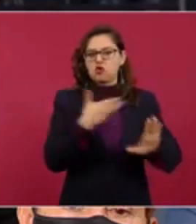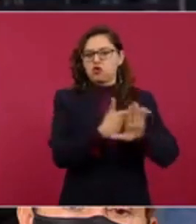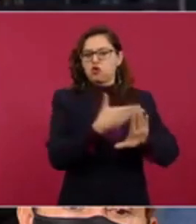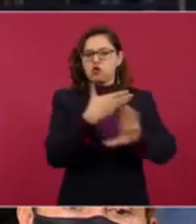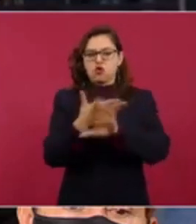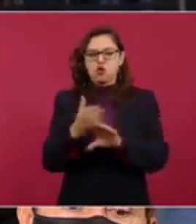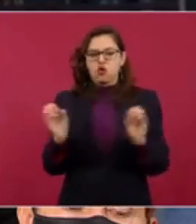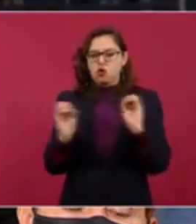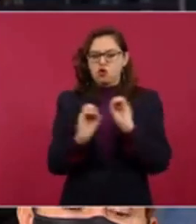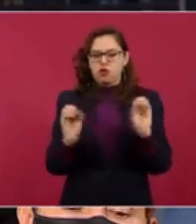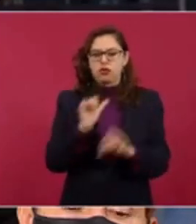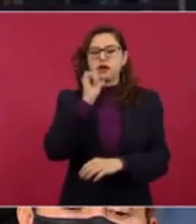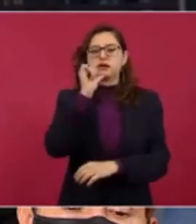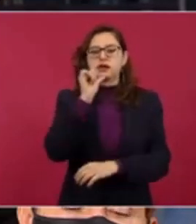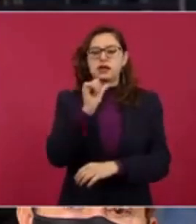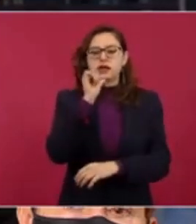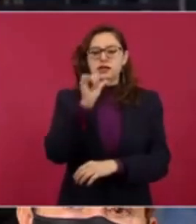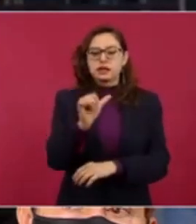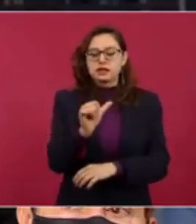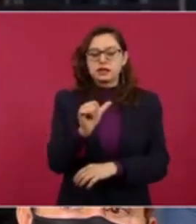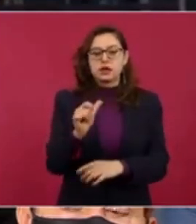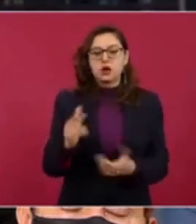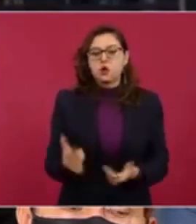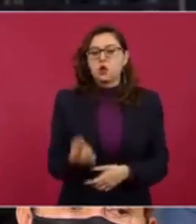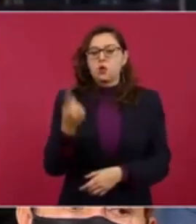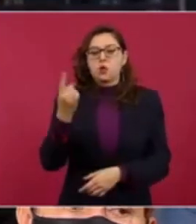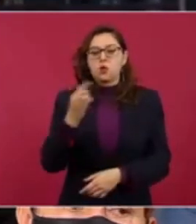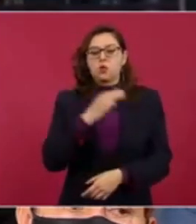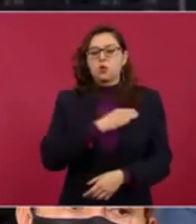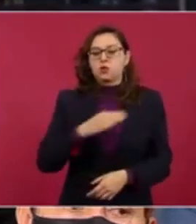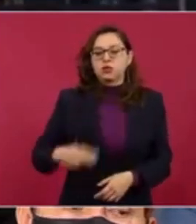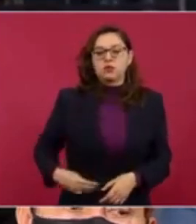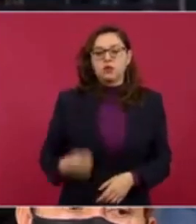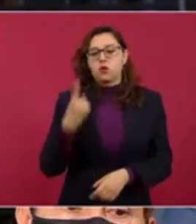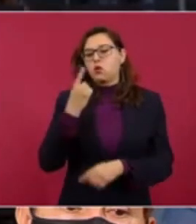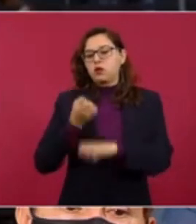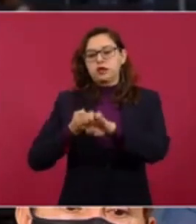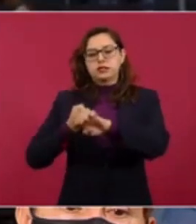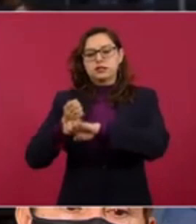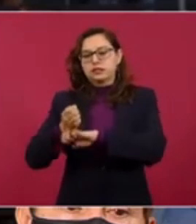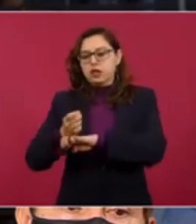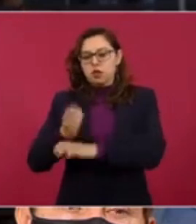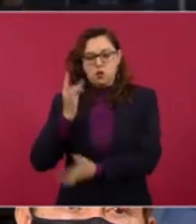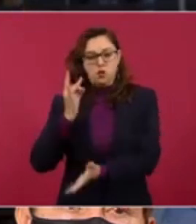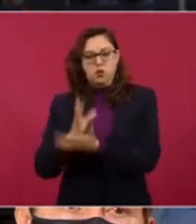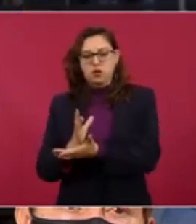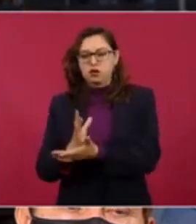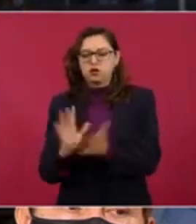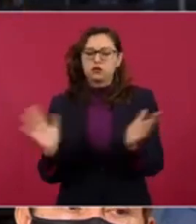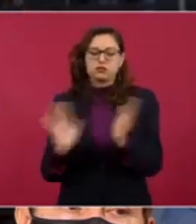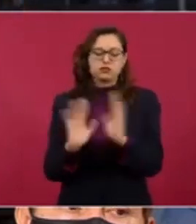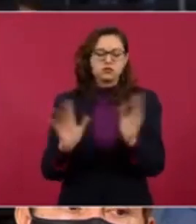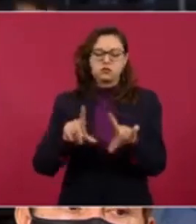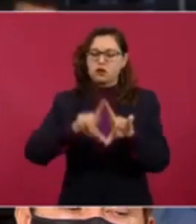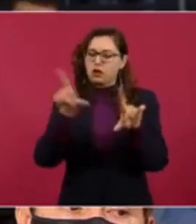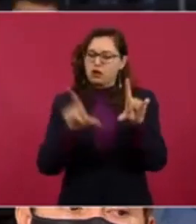beneficiada, porque no me gusta traer agenda de un municipio ni de un estado. Me gusta hablar en general y hablar por la gente.